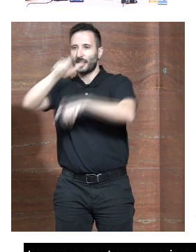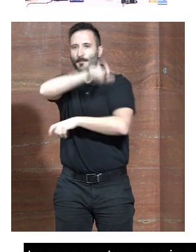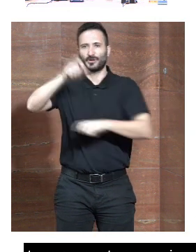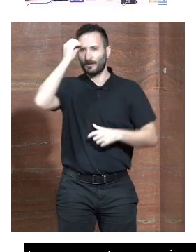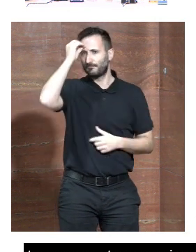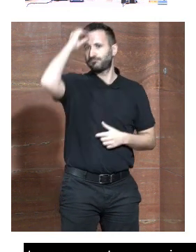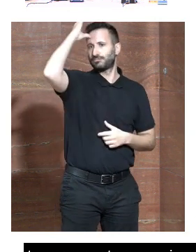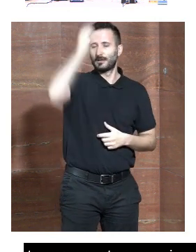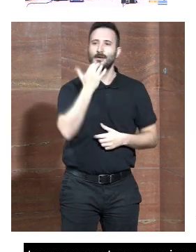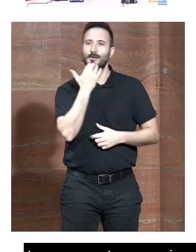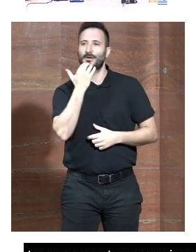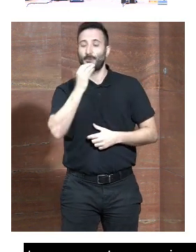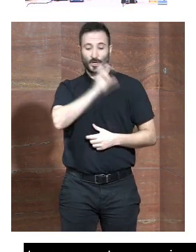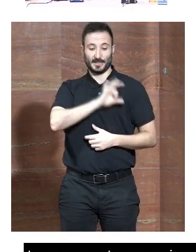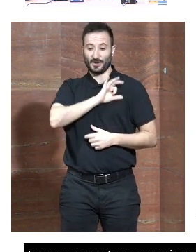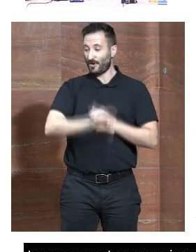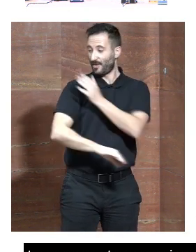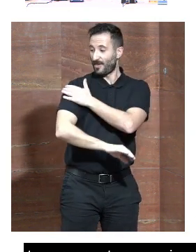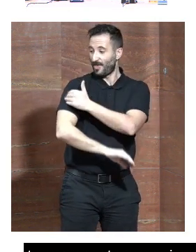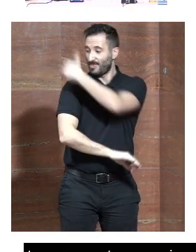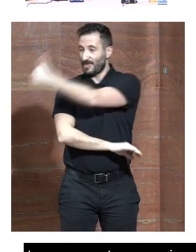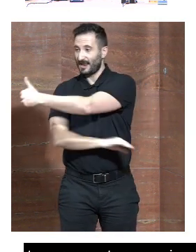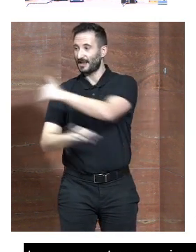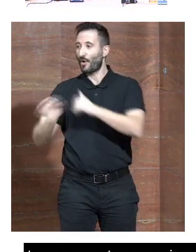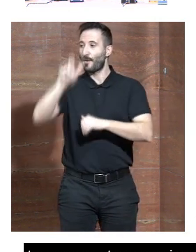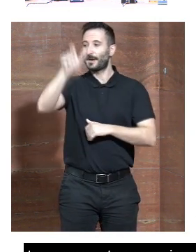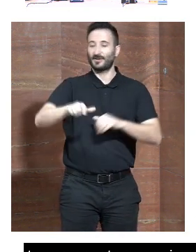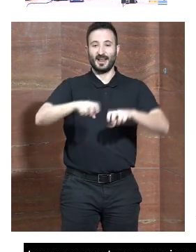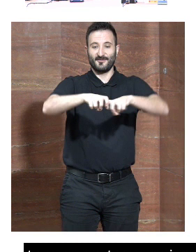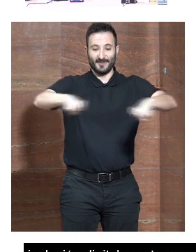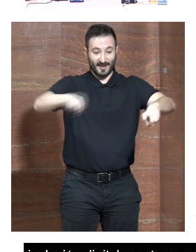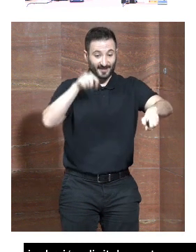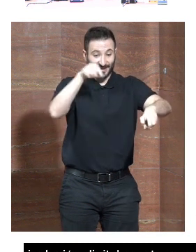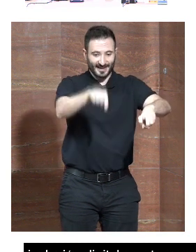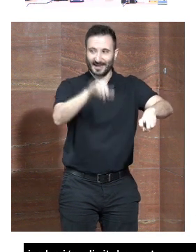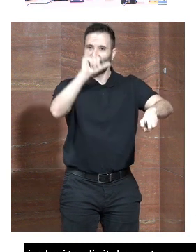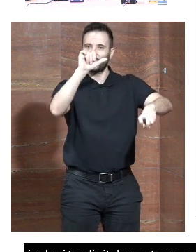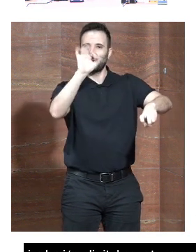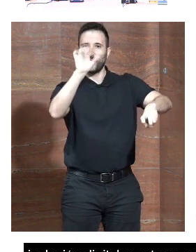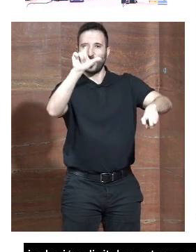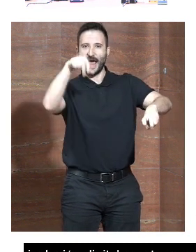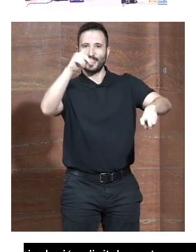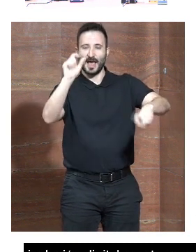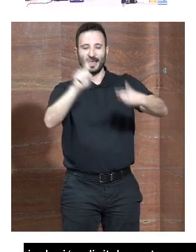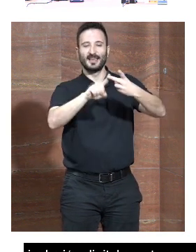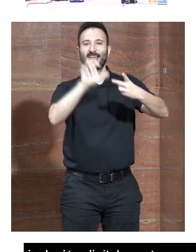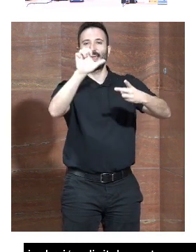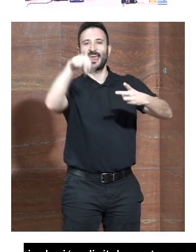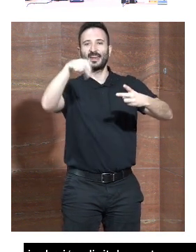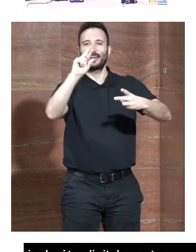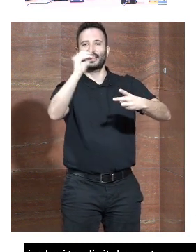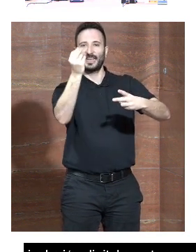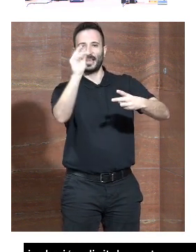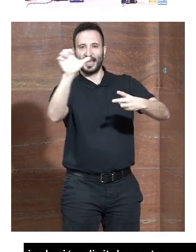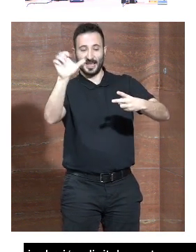verdad, como por ejemplo el señor que está sentado aquí en primera fila, Jonathan, y el señor Enrique Varela también, al cual lo conozco hace